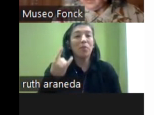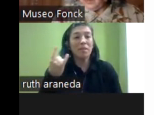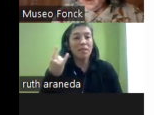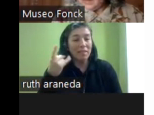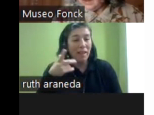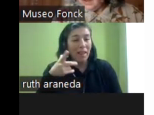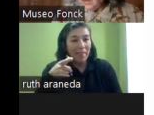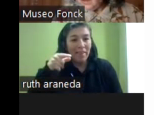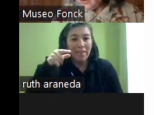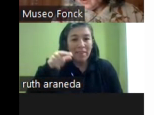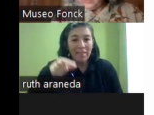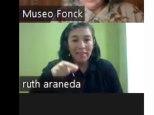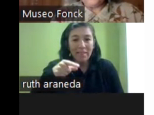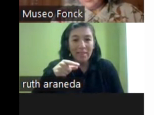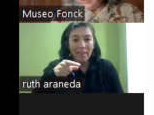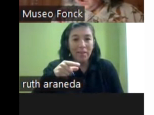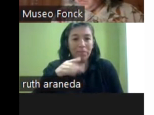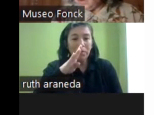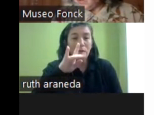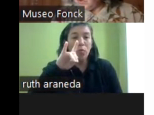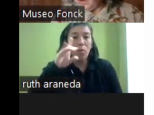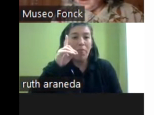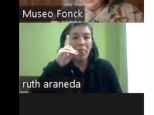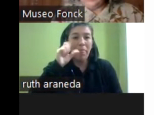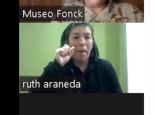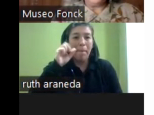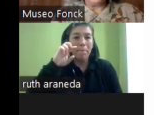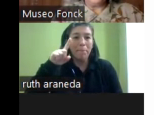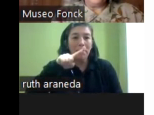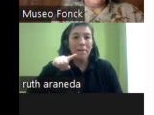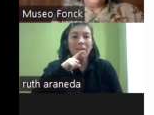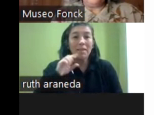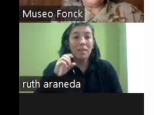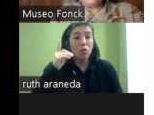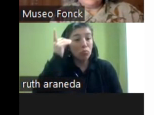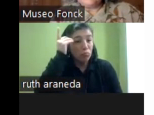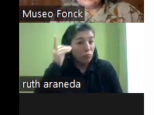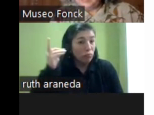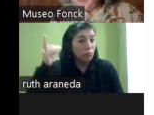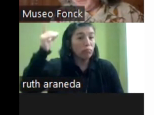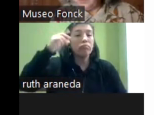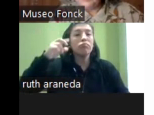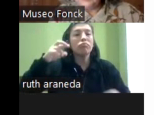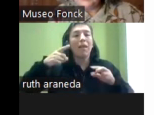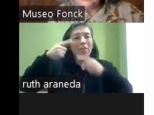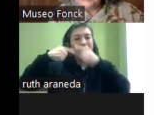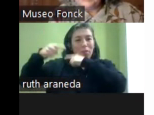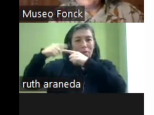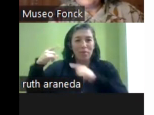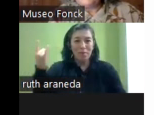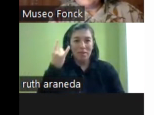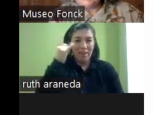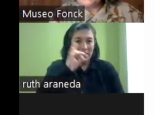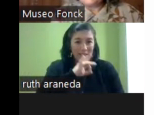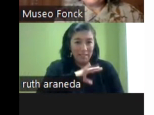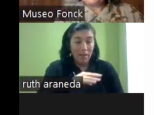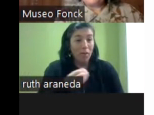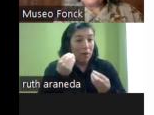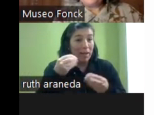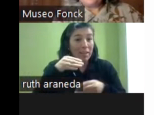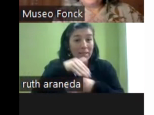de Budapest y doctora en Historia con mención en Etnohistoria de la Universidad de Chile. Buenas tardes, Elena, ¿cómo te